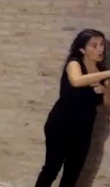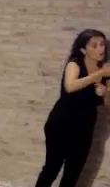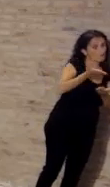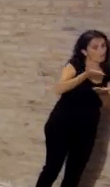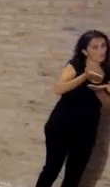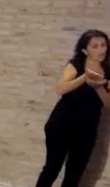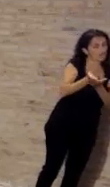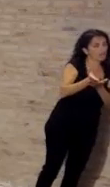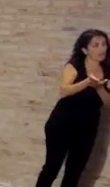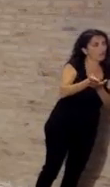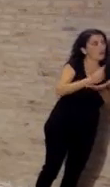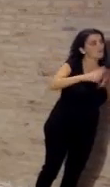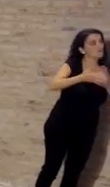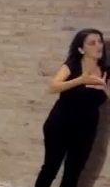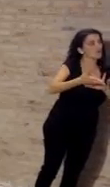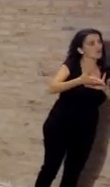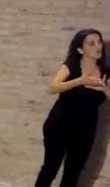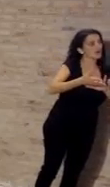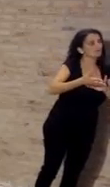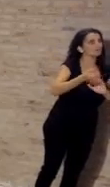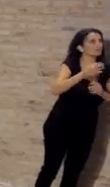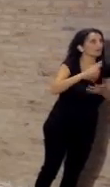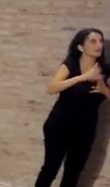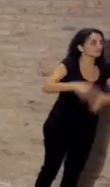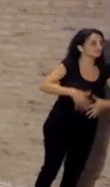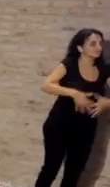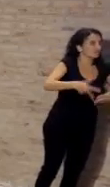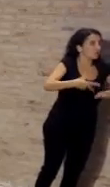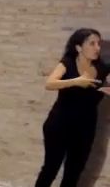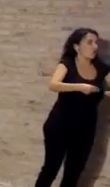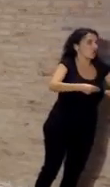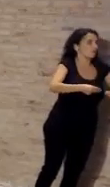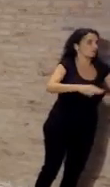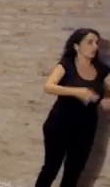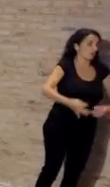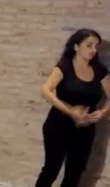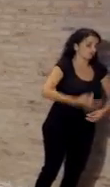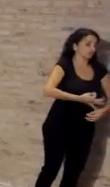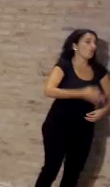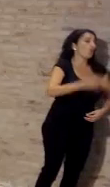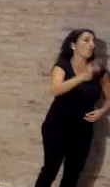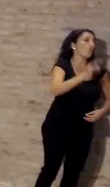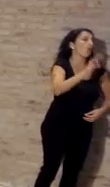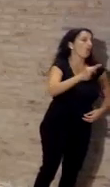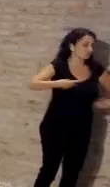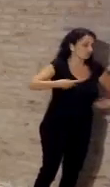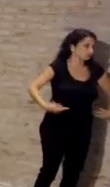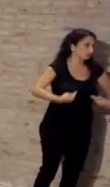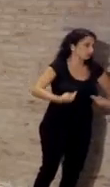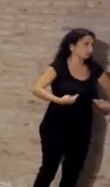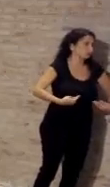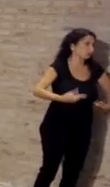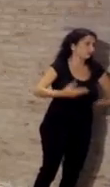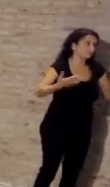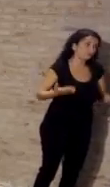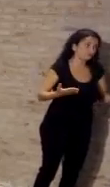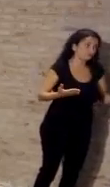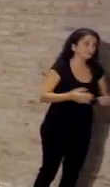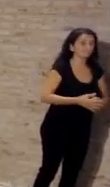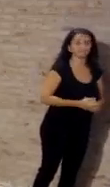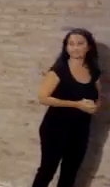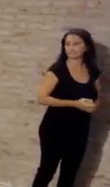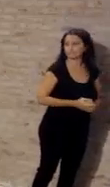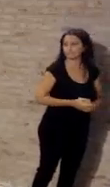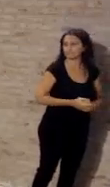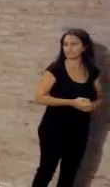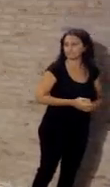tengan o medida un método anticonceptivo ya implantado o la esterilización realizada lo cual